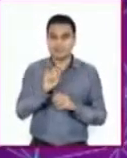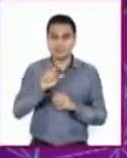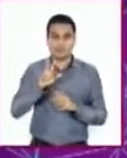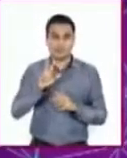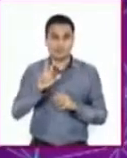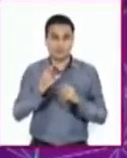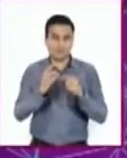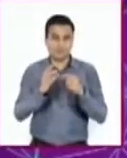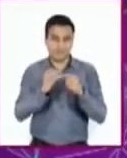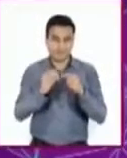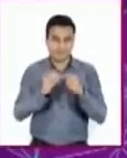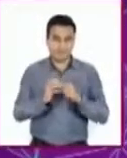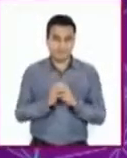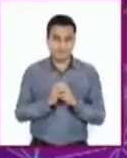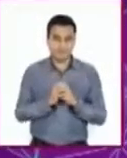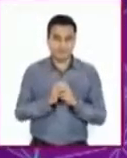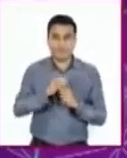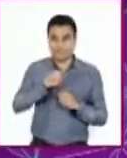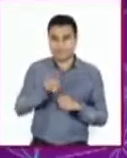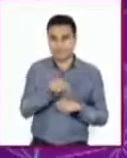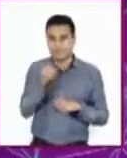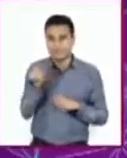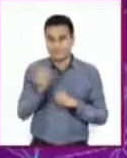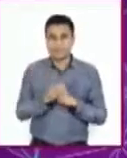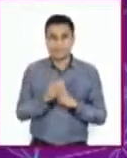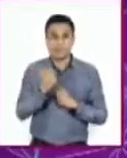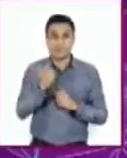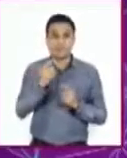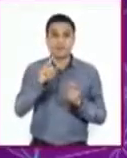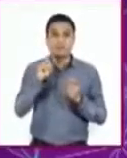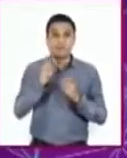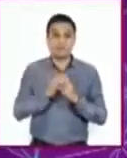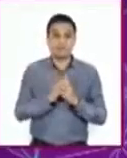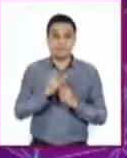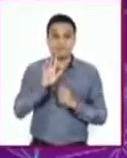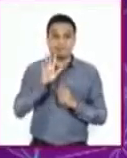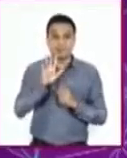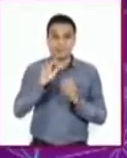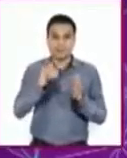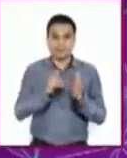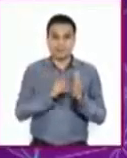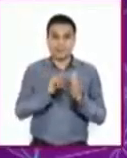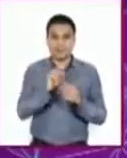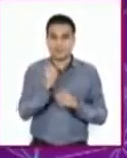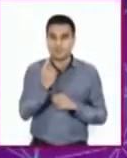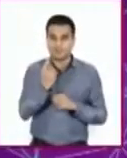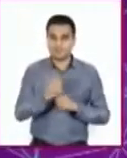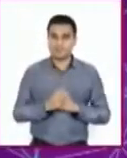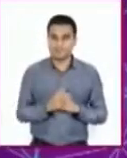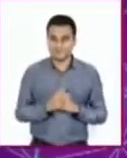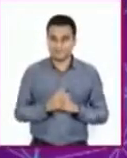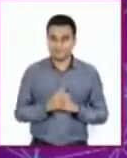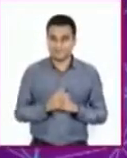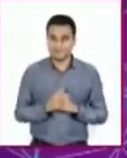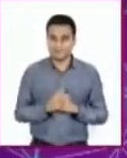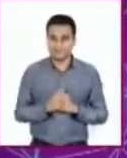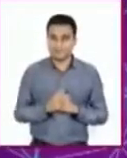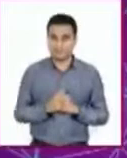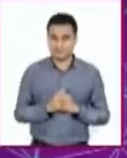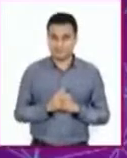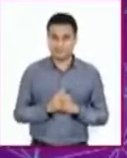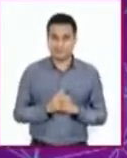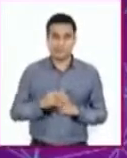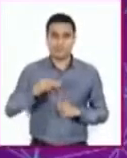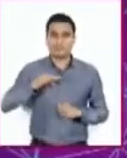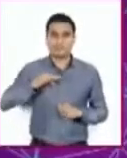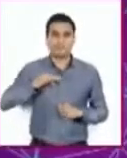18 centésimos negativo y el total de percepciones es de 5.061 enteros. Para calcular el